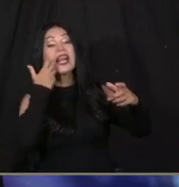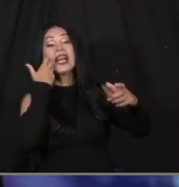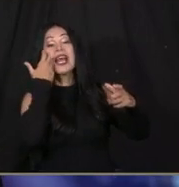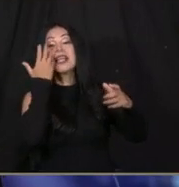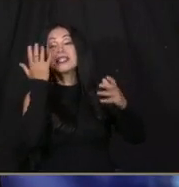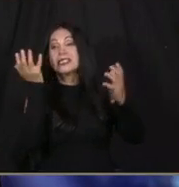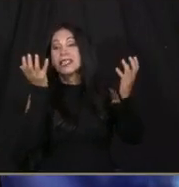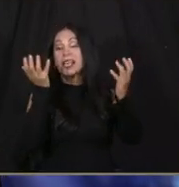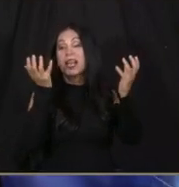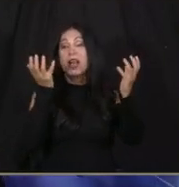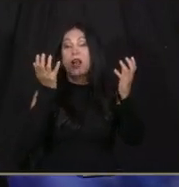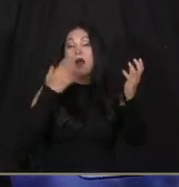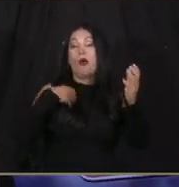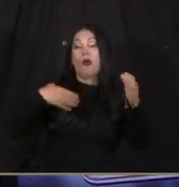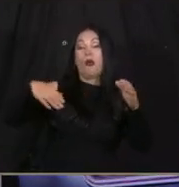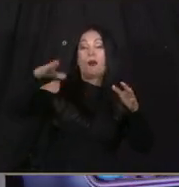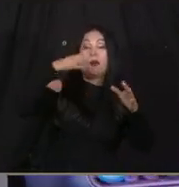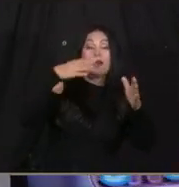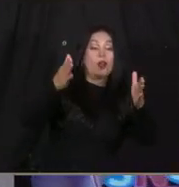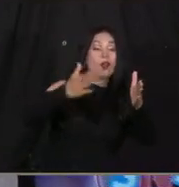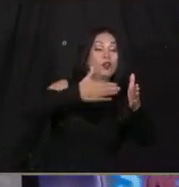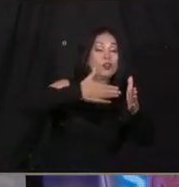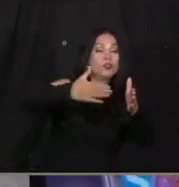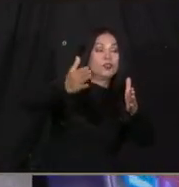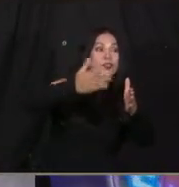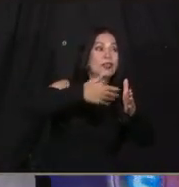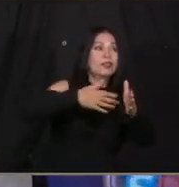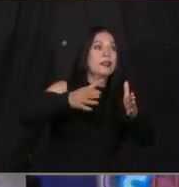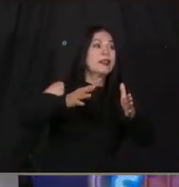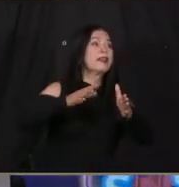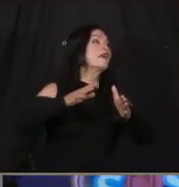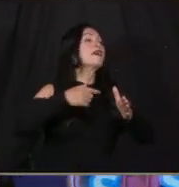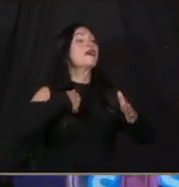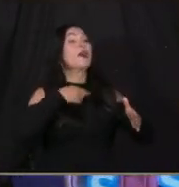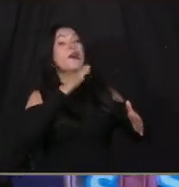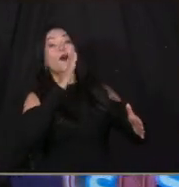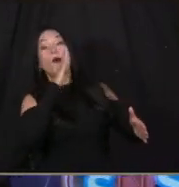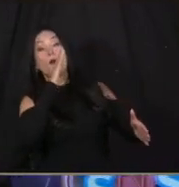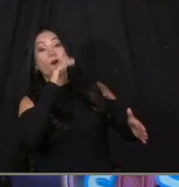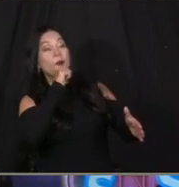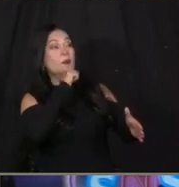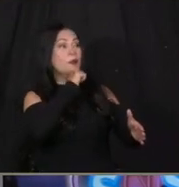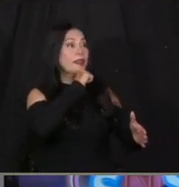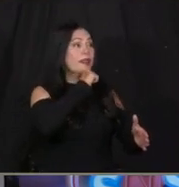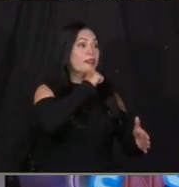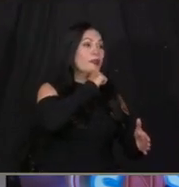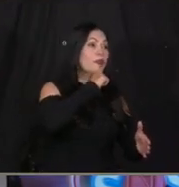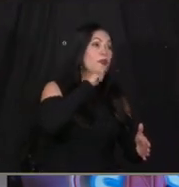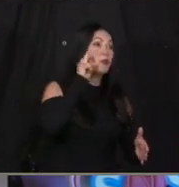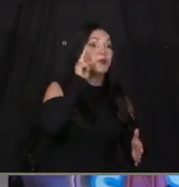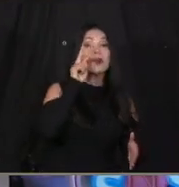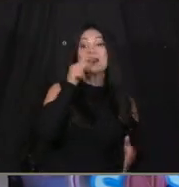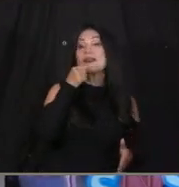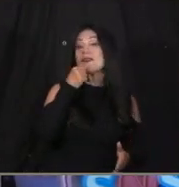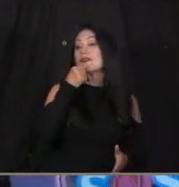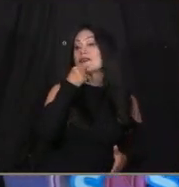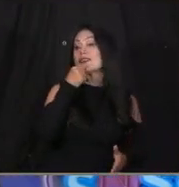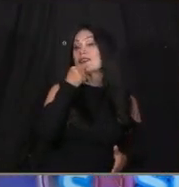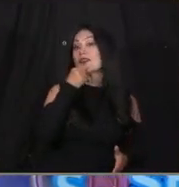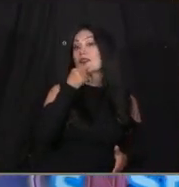entre las capas del panqué sin duda no podrán poner en dudas eh manjar porque los niños